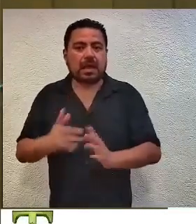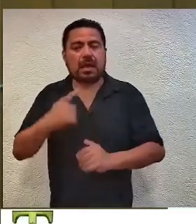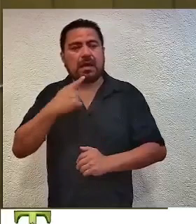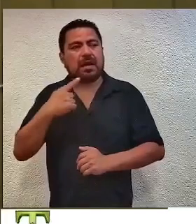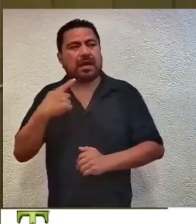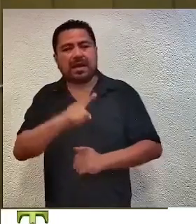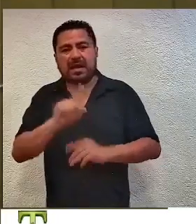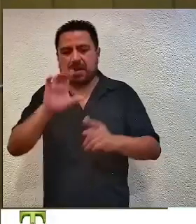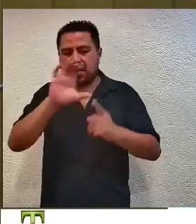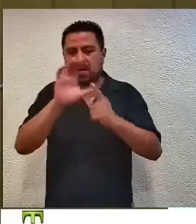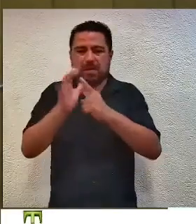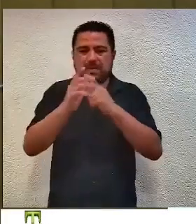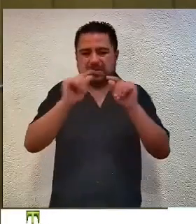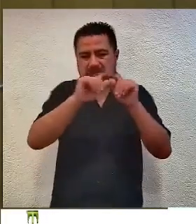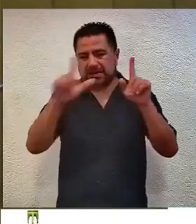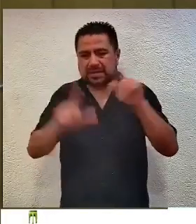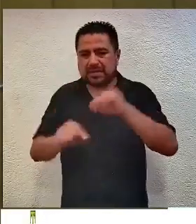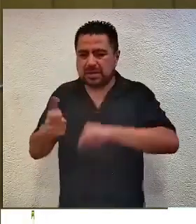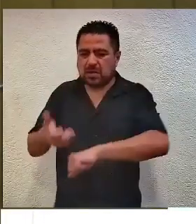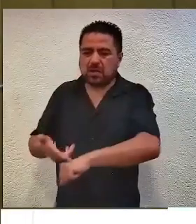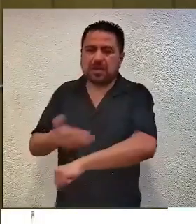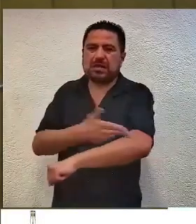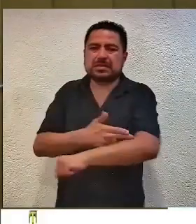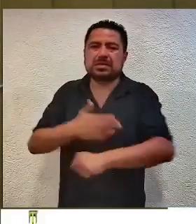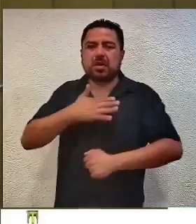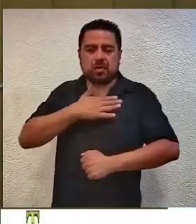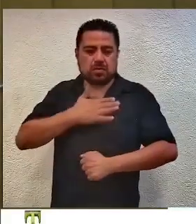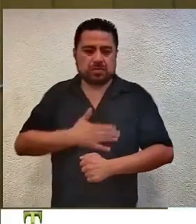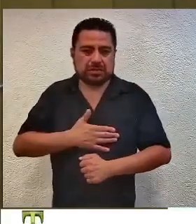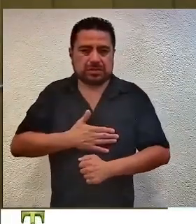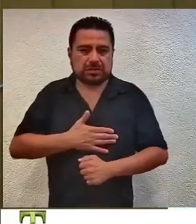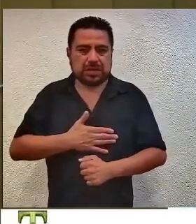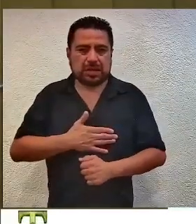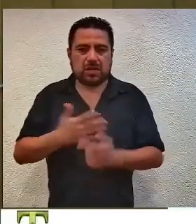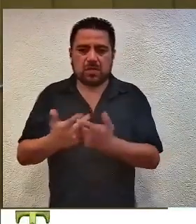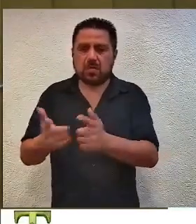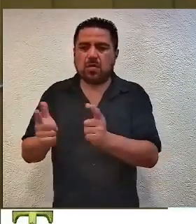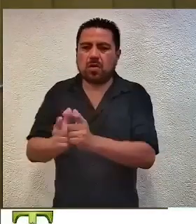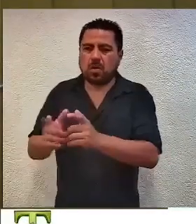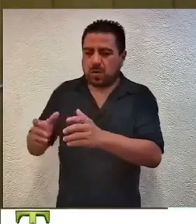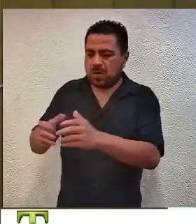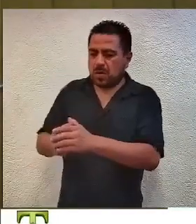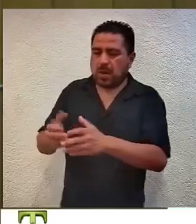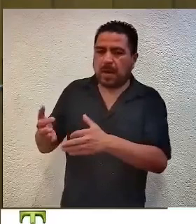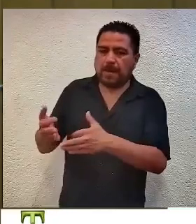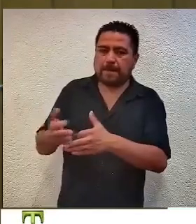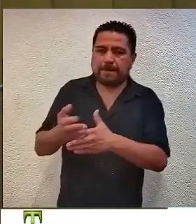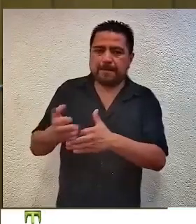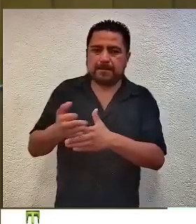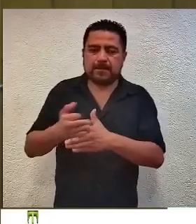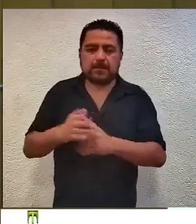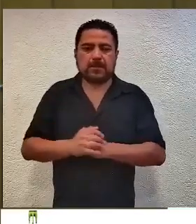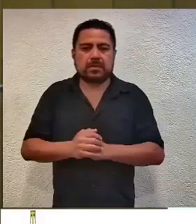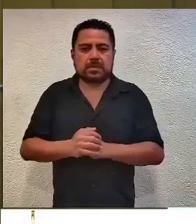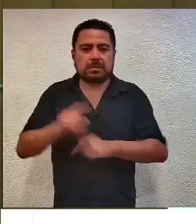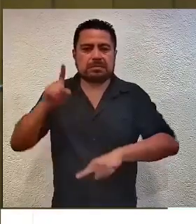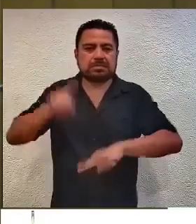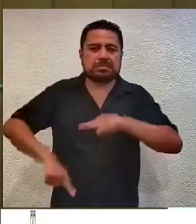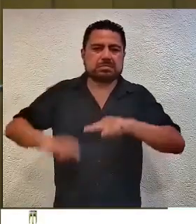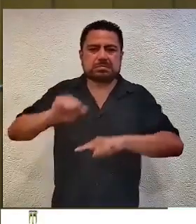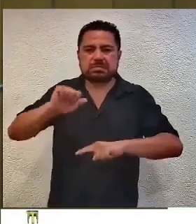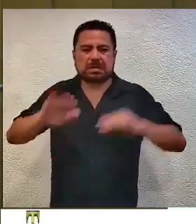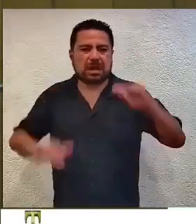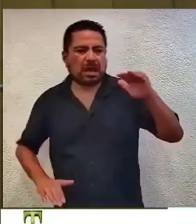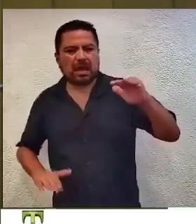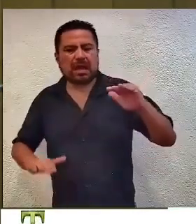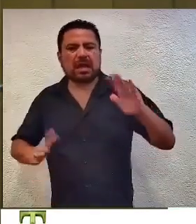la Comisión Nacional de Honestidad y Justicia del partido de Morena vulnera el principio de legalidad